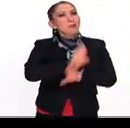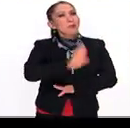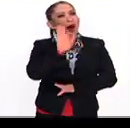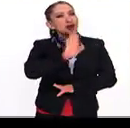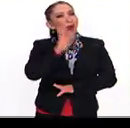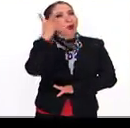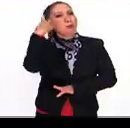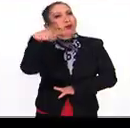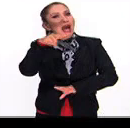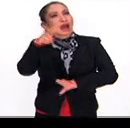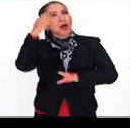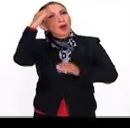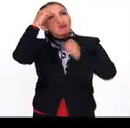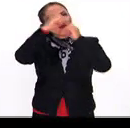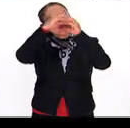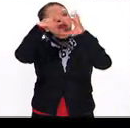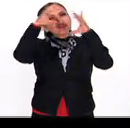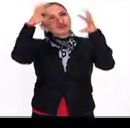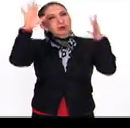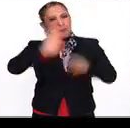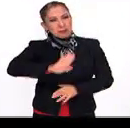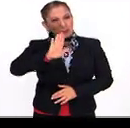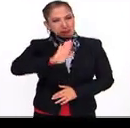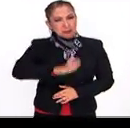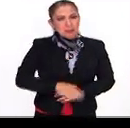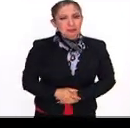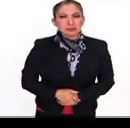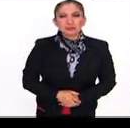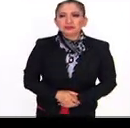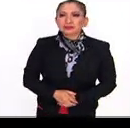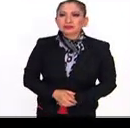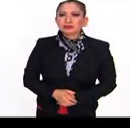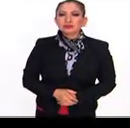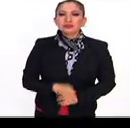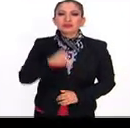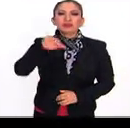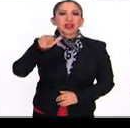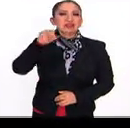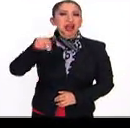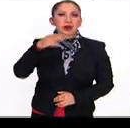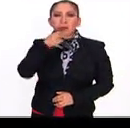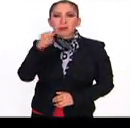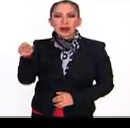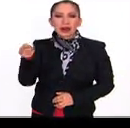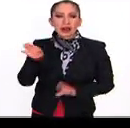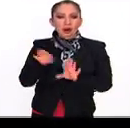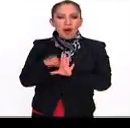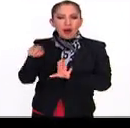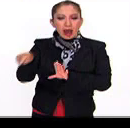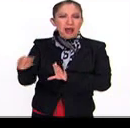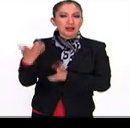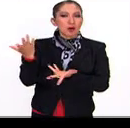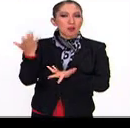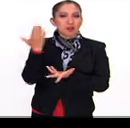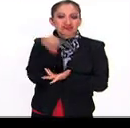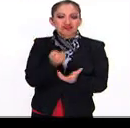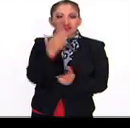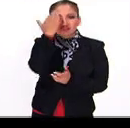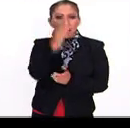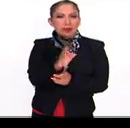a viajar con el pensamiento, a pensar. Jan fue entrenado como un cineasta